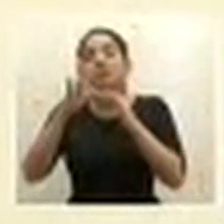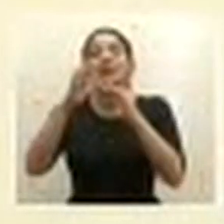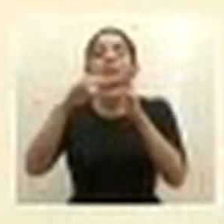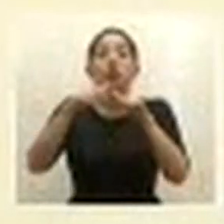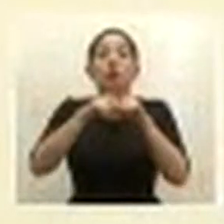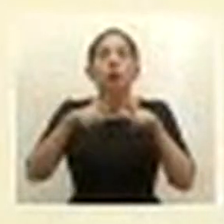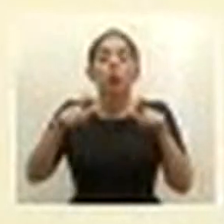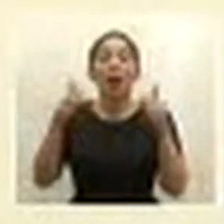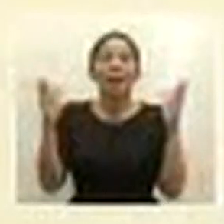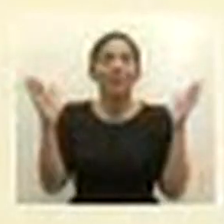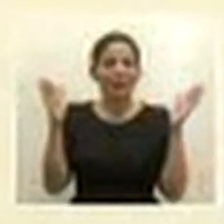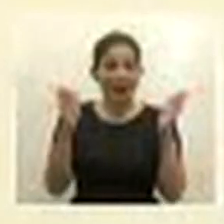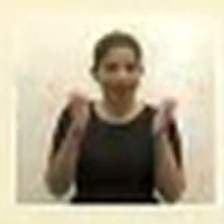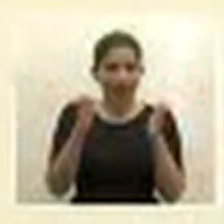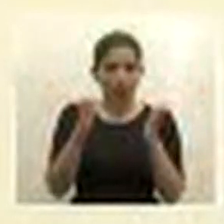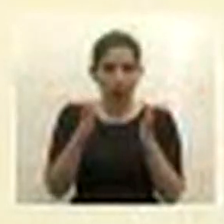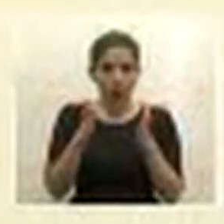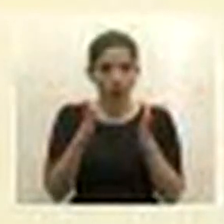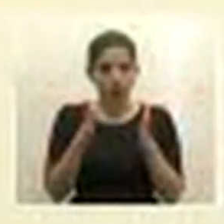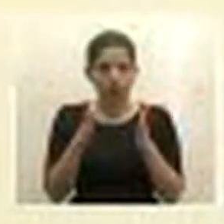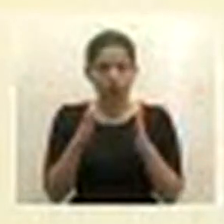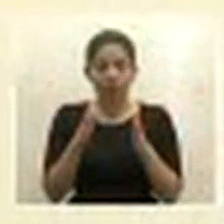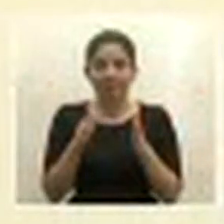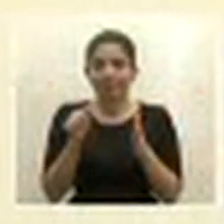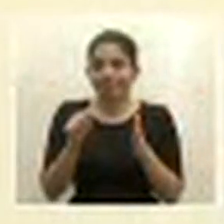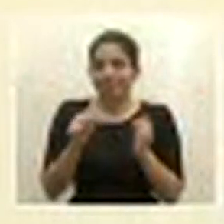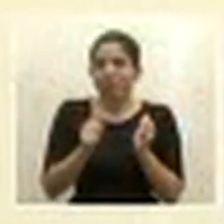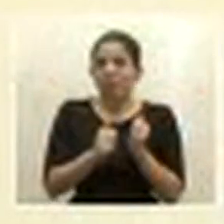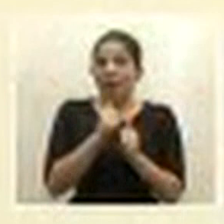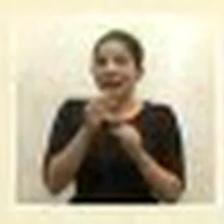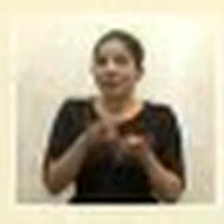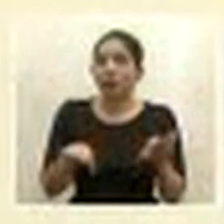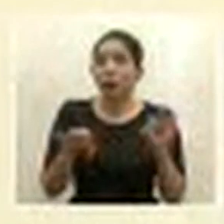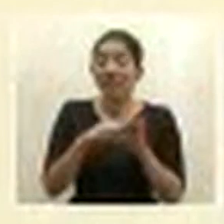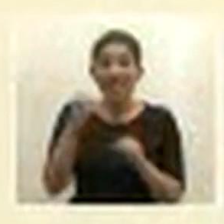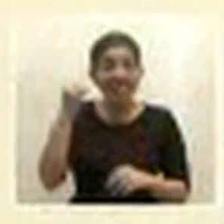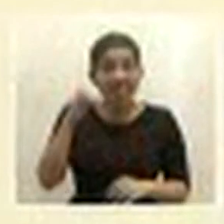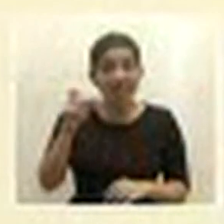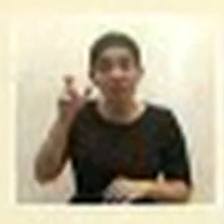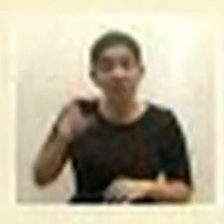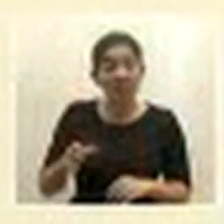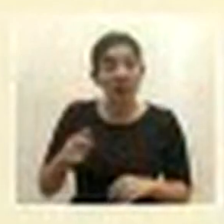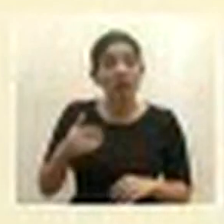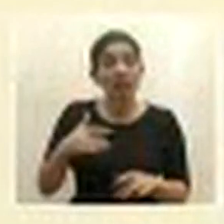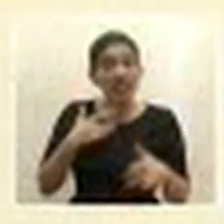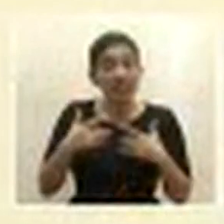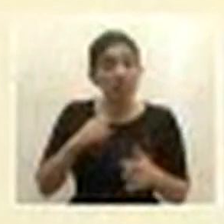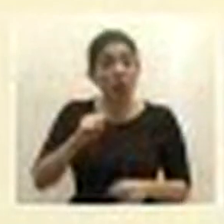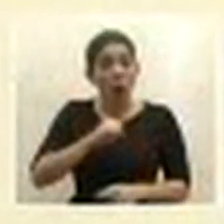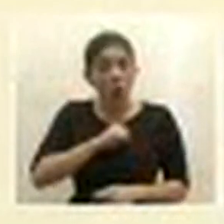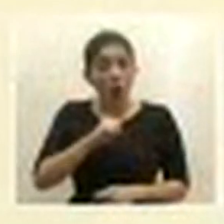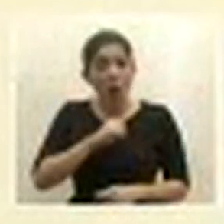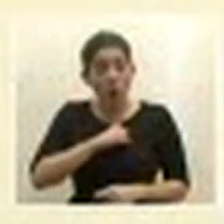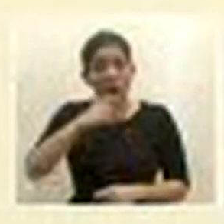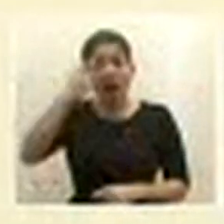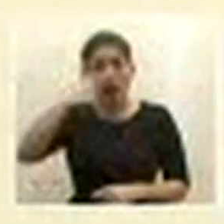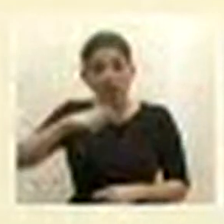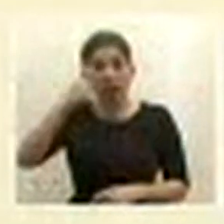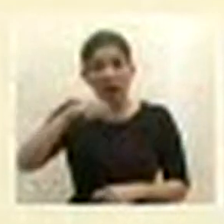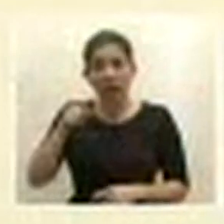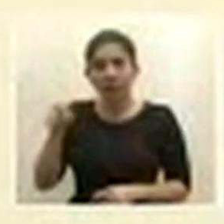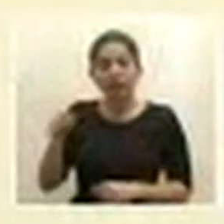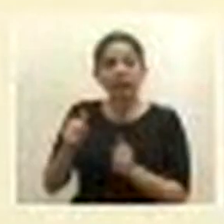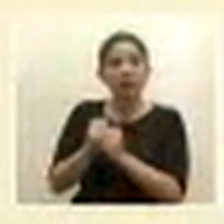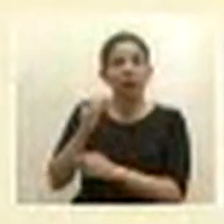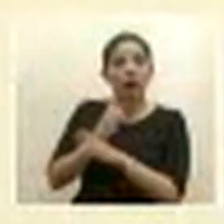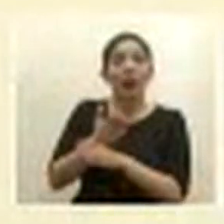más reducidos, ¿verdad?, donde igual es mucho más importante cuando una persona está sintomática, está tosiendo, estornudando, a cuando una